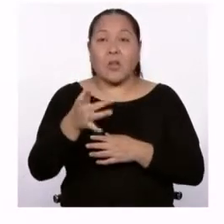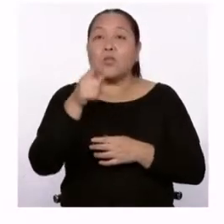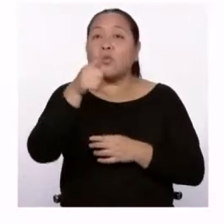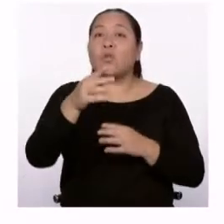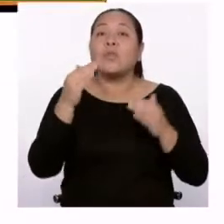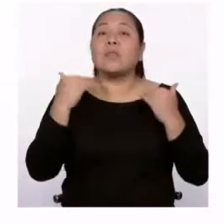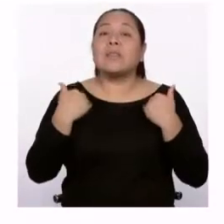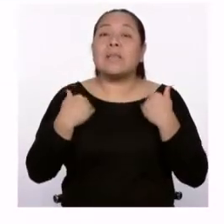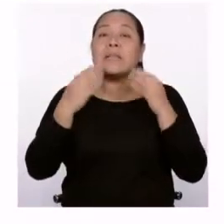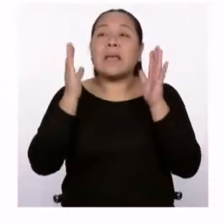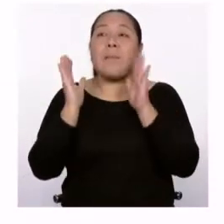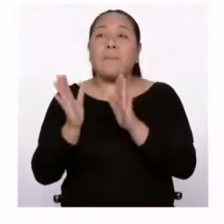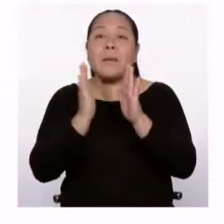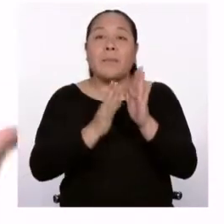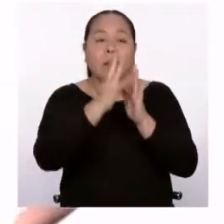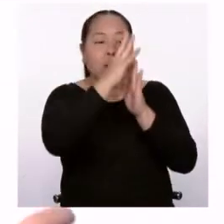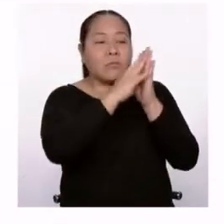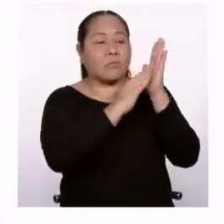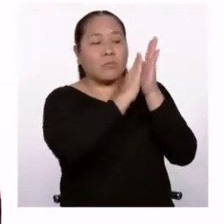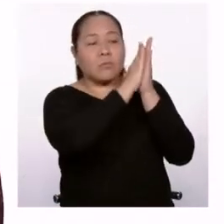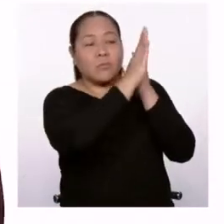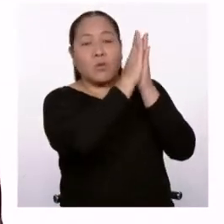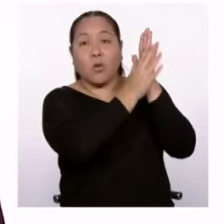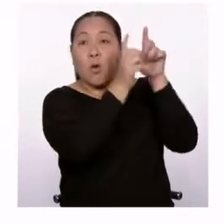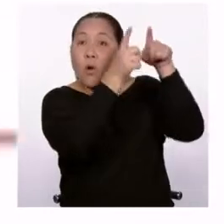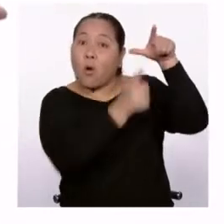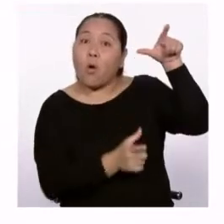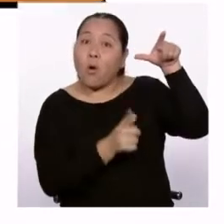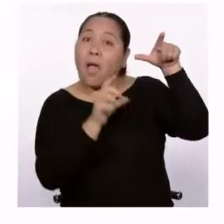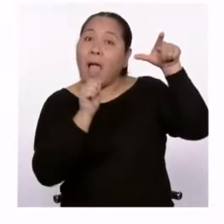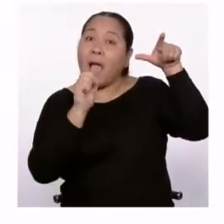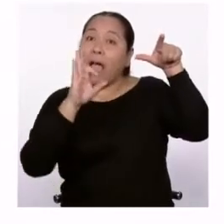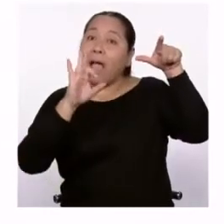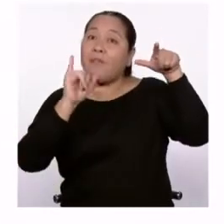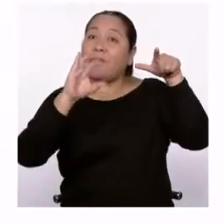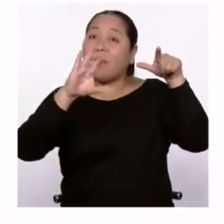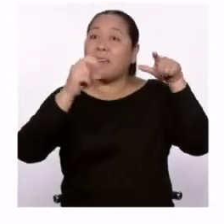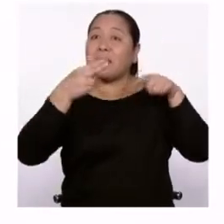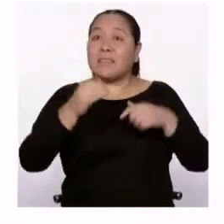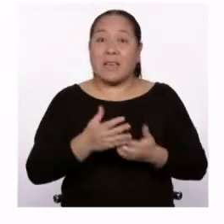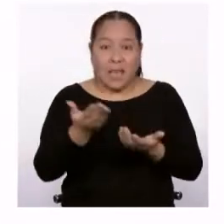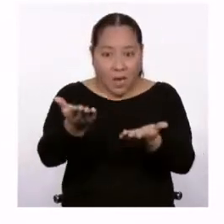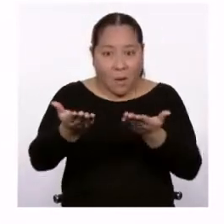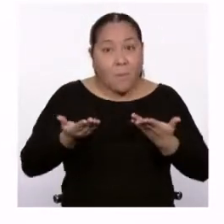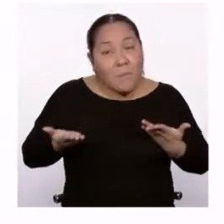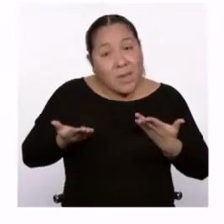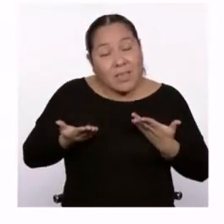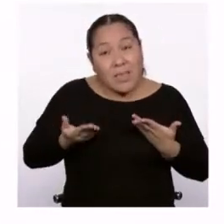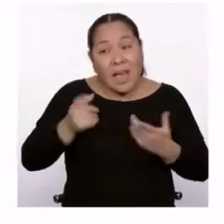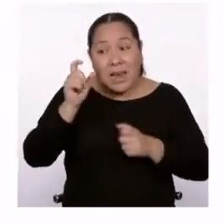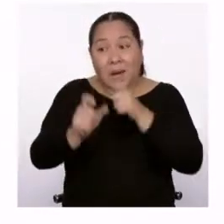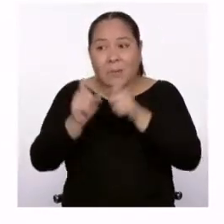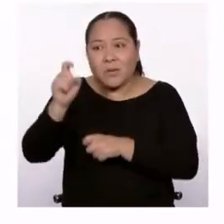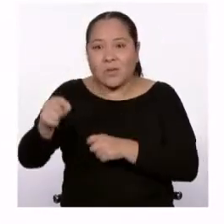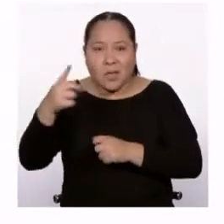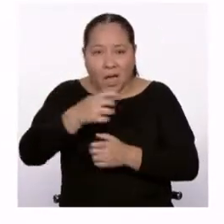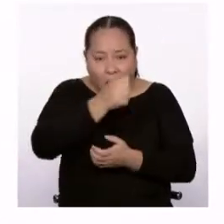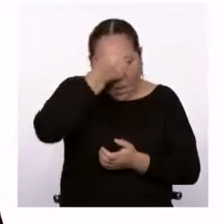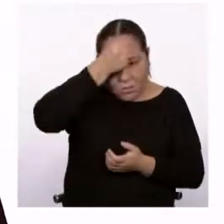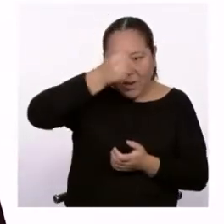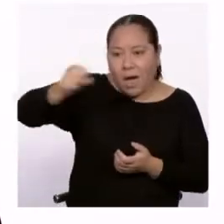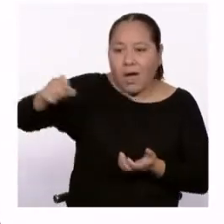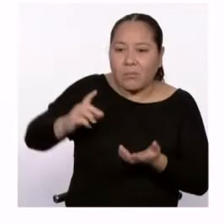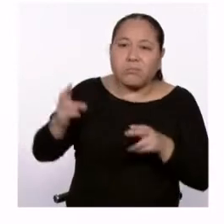desarrollar un afiche que invite a las personas a viajar en alguna de las rutas que hemos conocido el día de